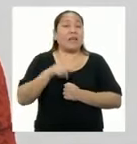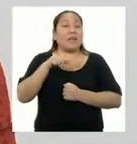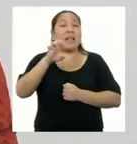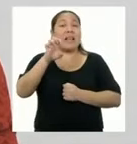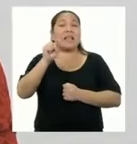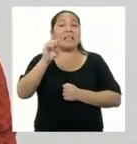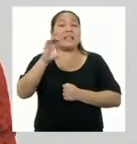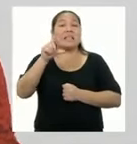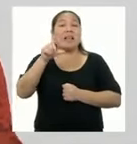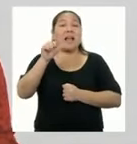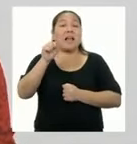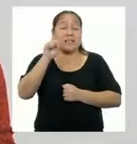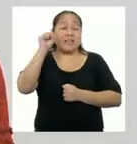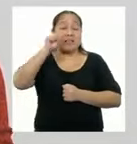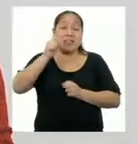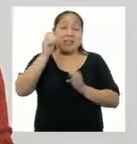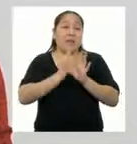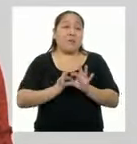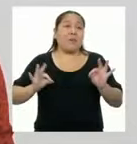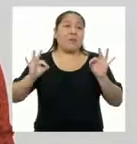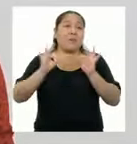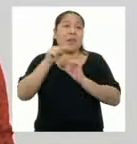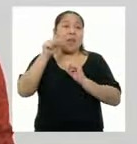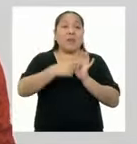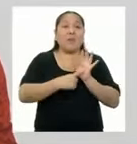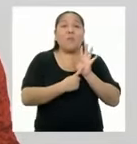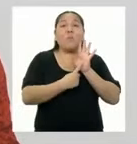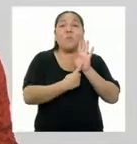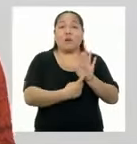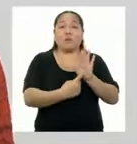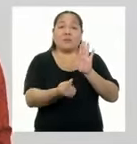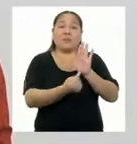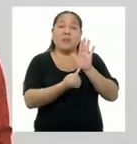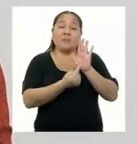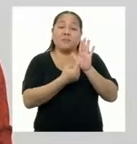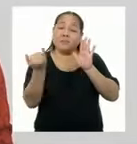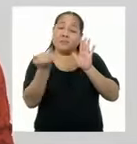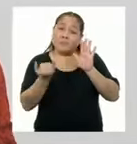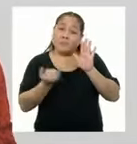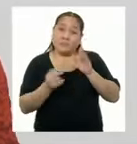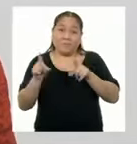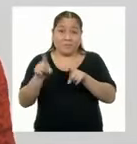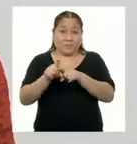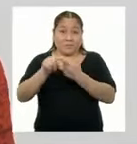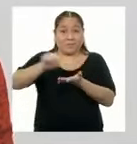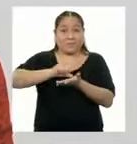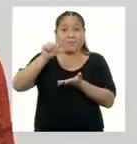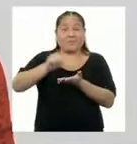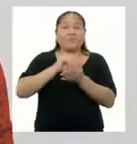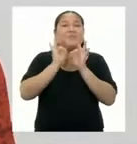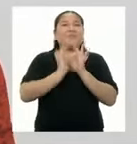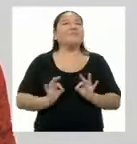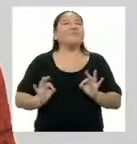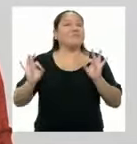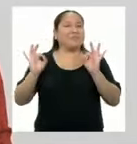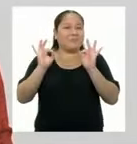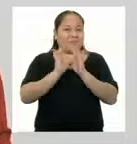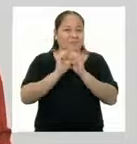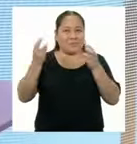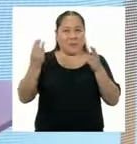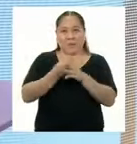muy importantes y en este caso nos demuestran que hasta para el dibujo y el arte es importante la